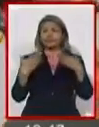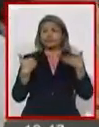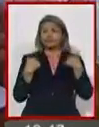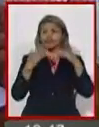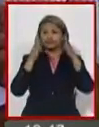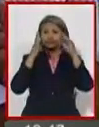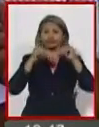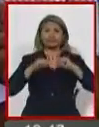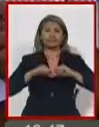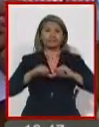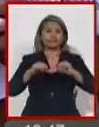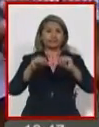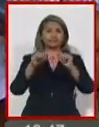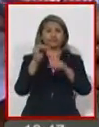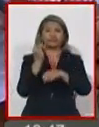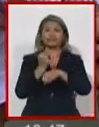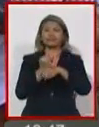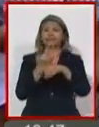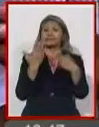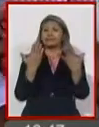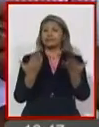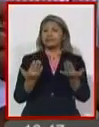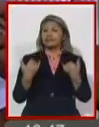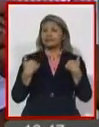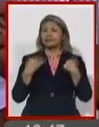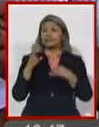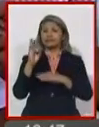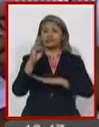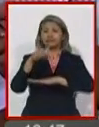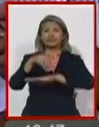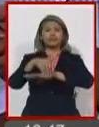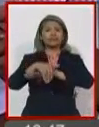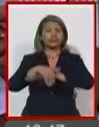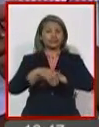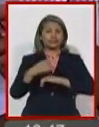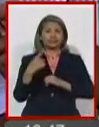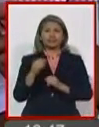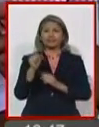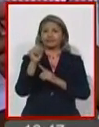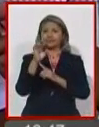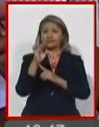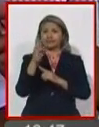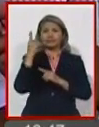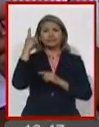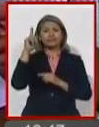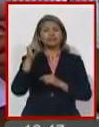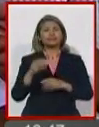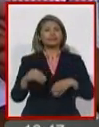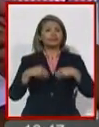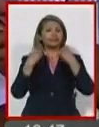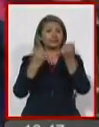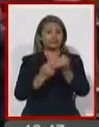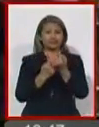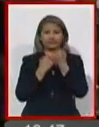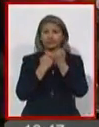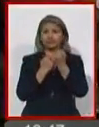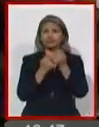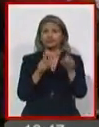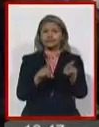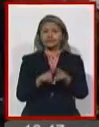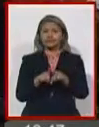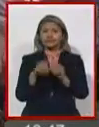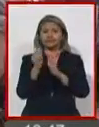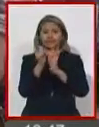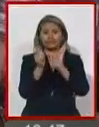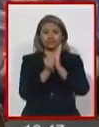una vigilia permanente allá en la catedral, que hoy estaremos a las 7:30 de la noche, obviamente con las velas correspondientes para darle el apoyo. Por su